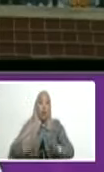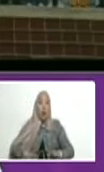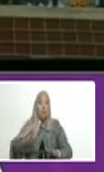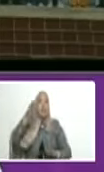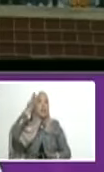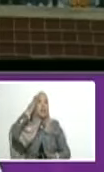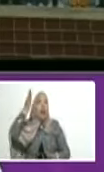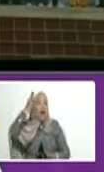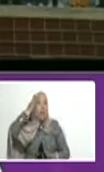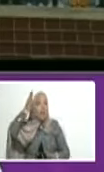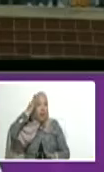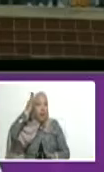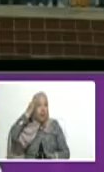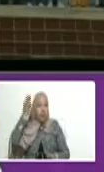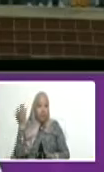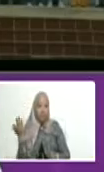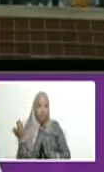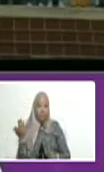Hoy es